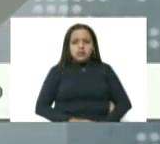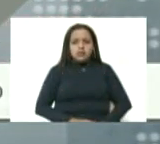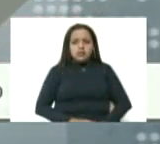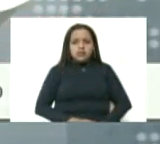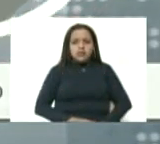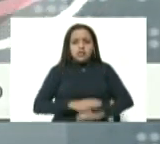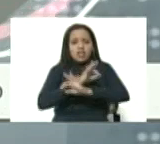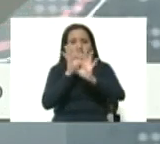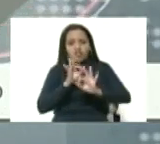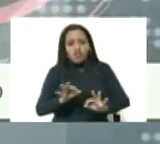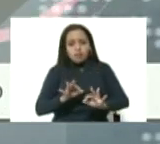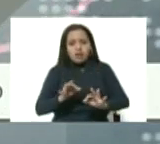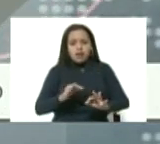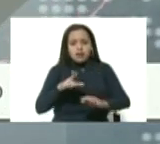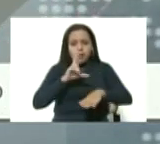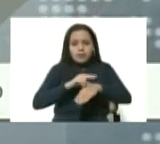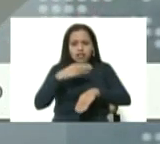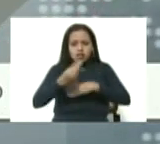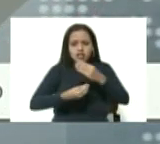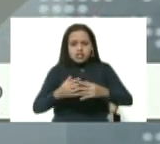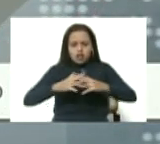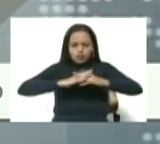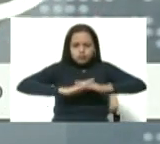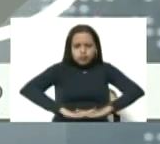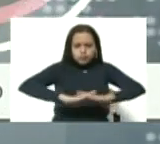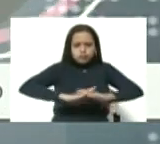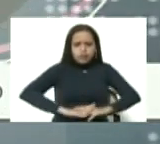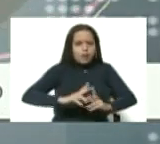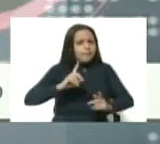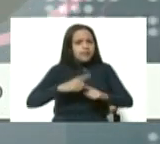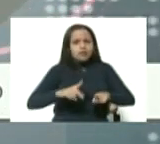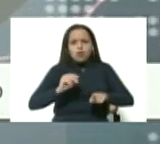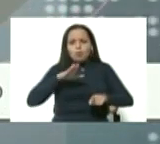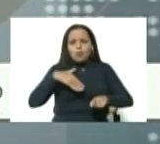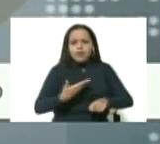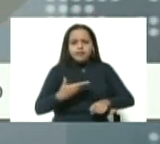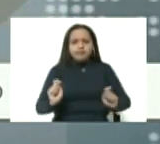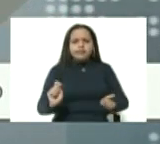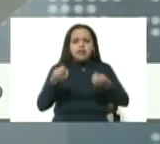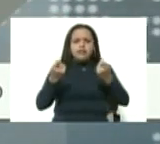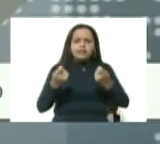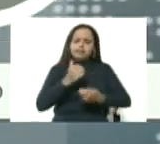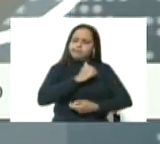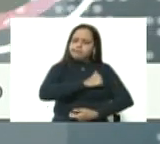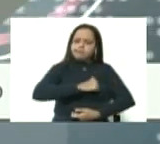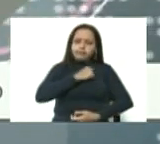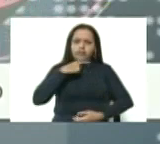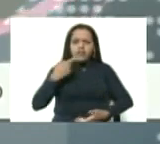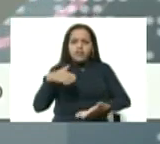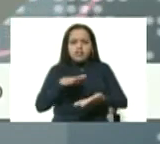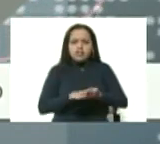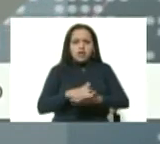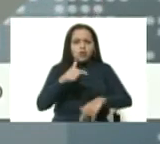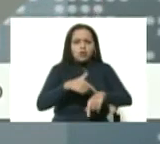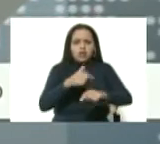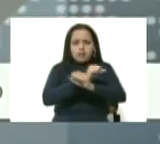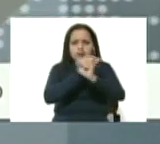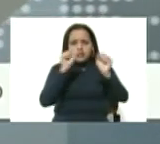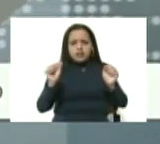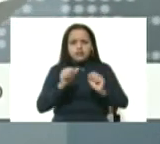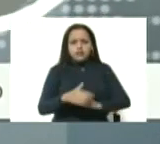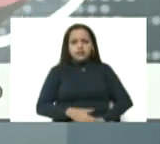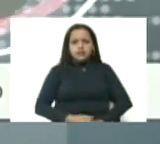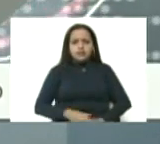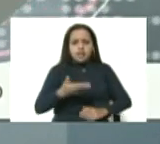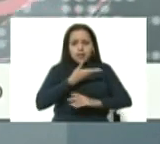reclutación, no saludó su recuperación y falleció lamentablemente en horas de la mañana. Enviamos a toda